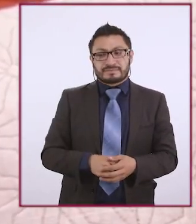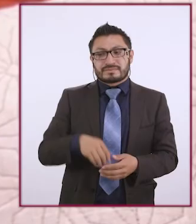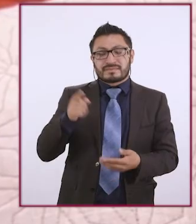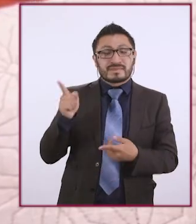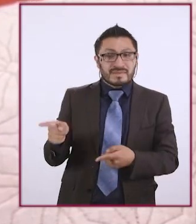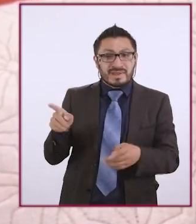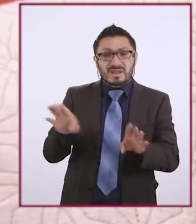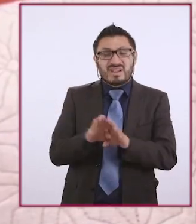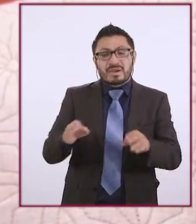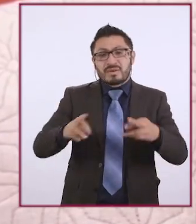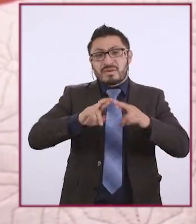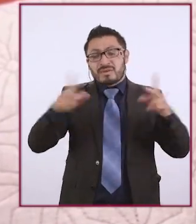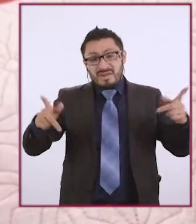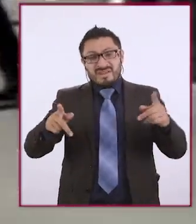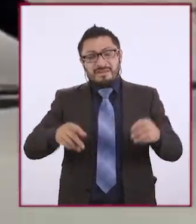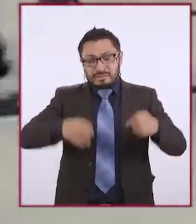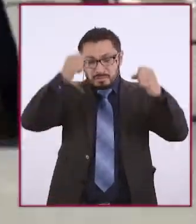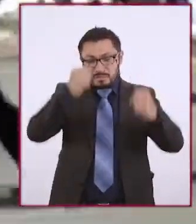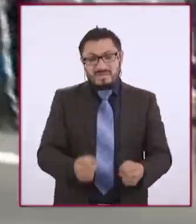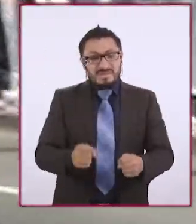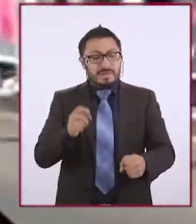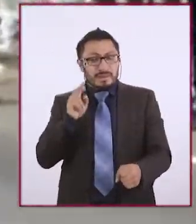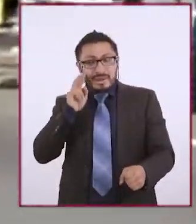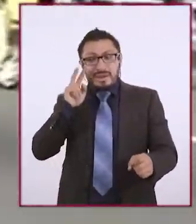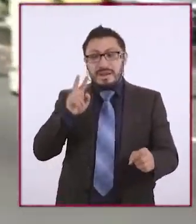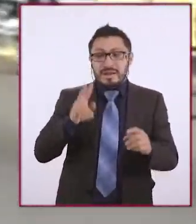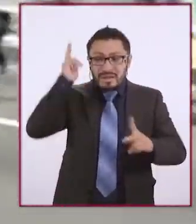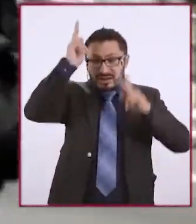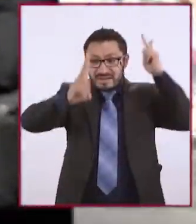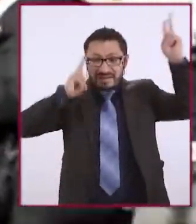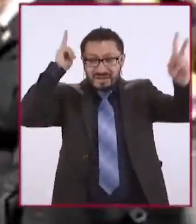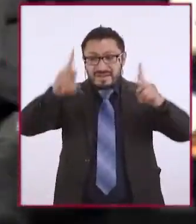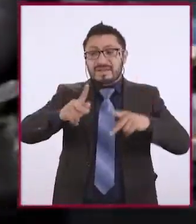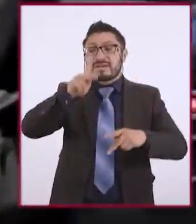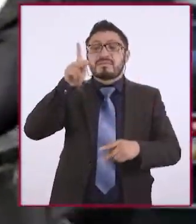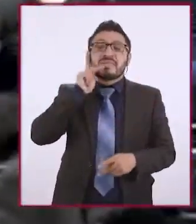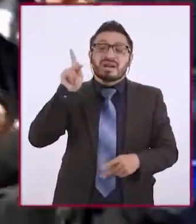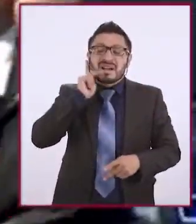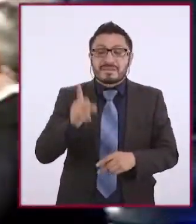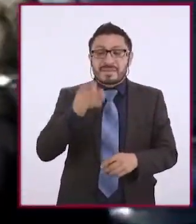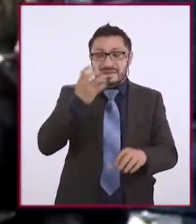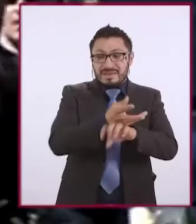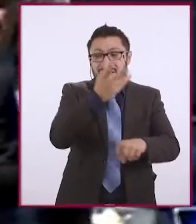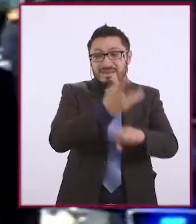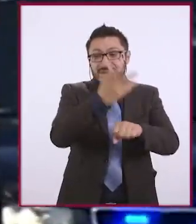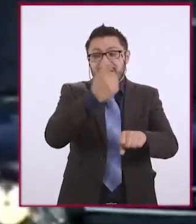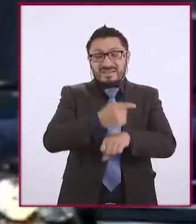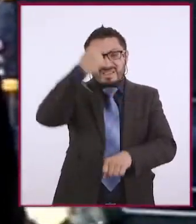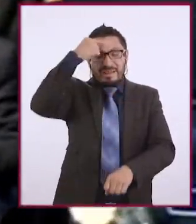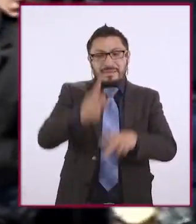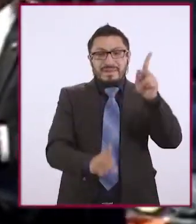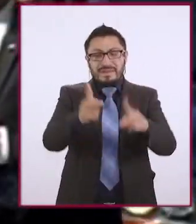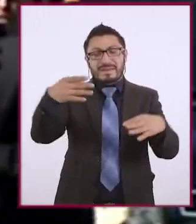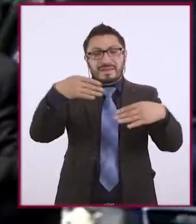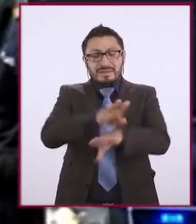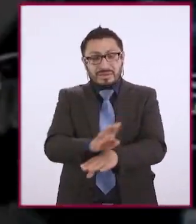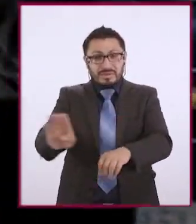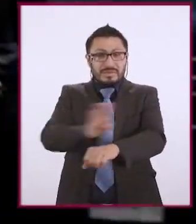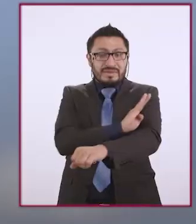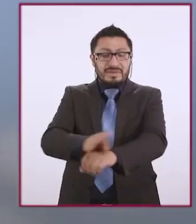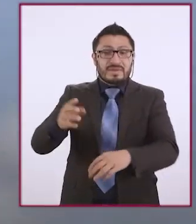el cerco de seguridad en la visita del Papa Francisco a Estados Unidos para hablar en favor de los migrantes en ese